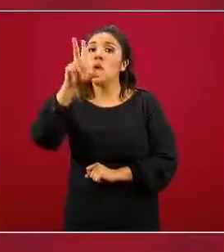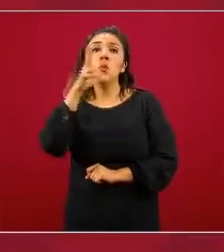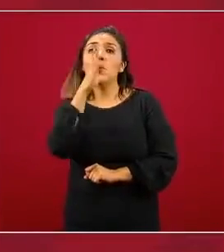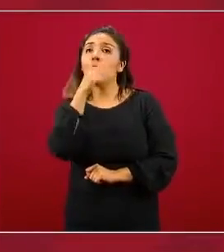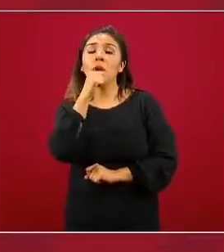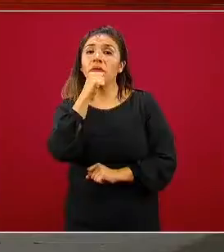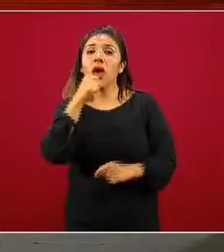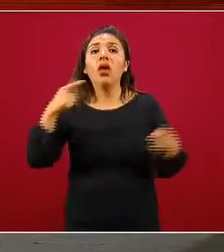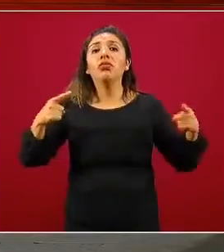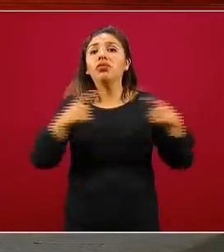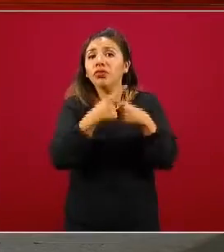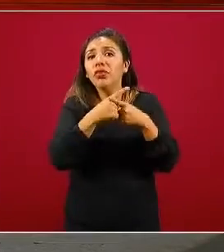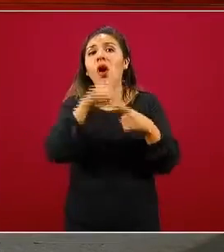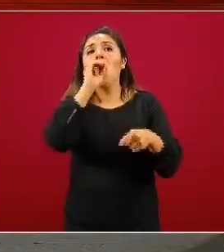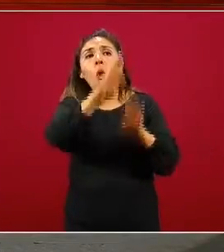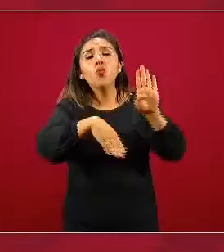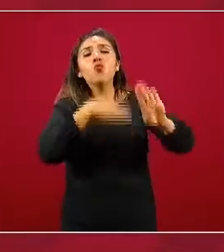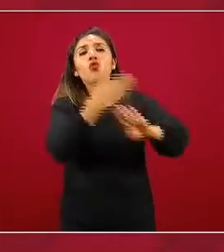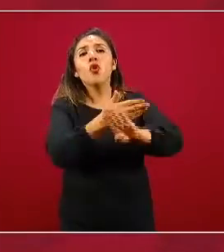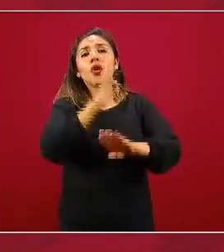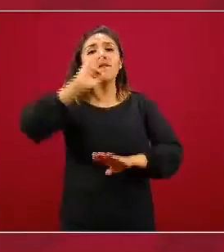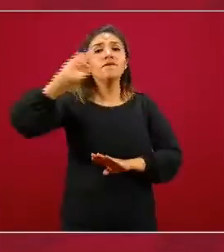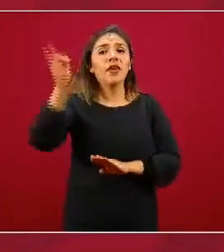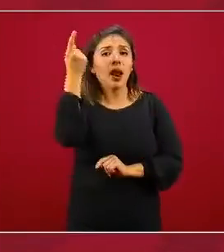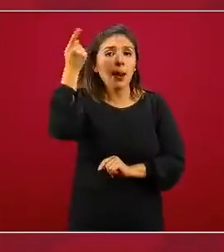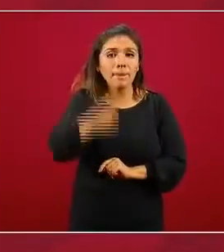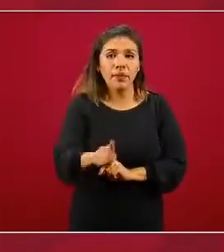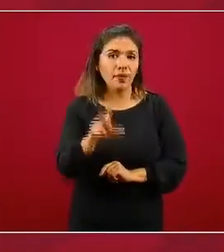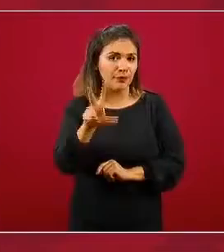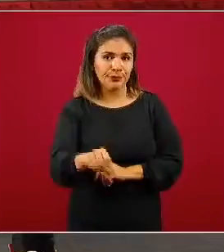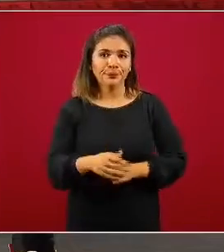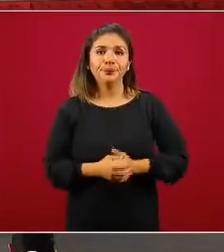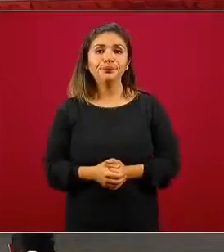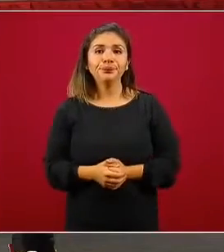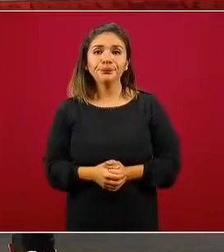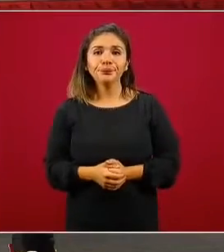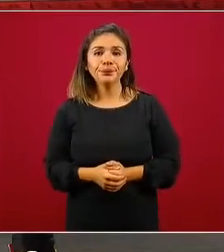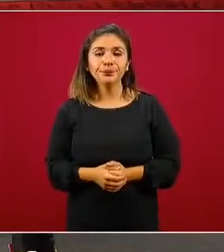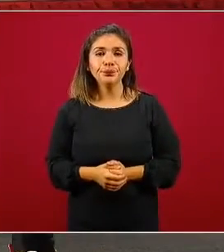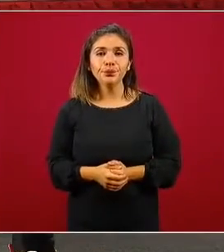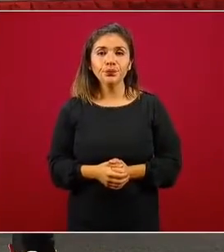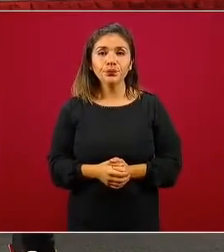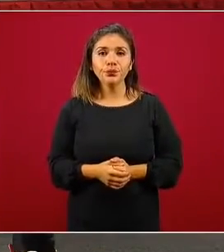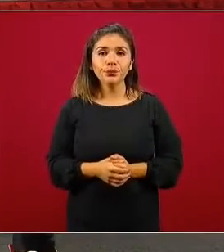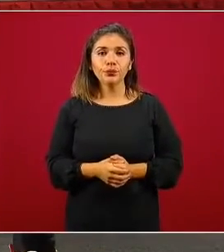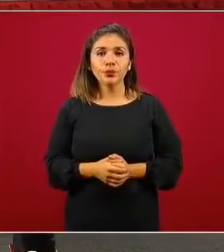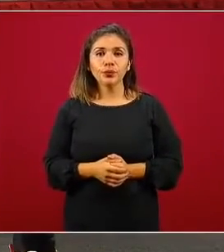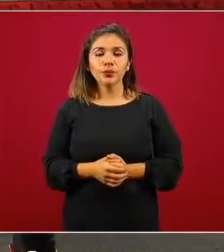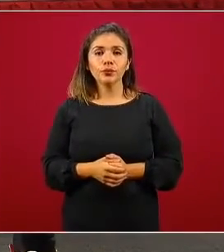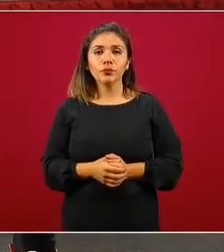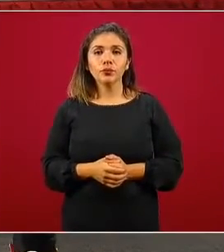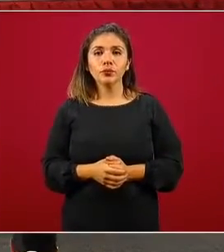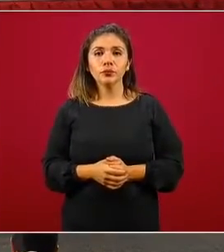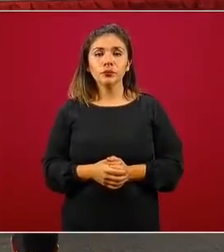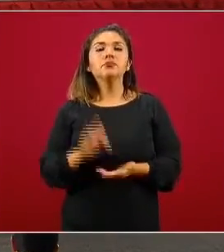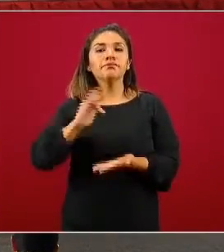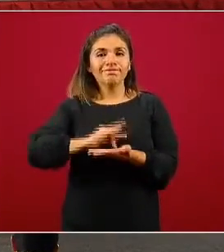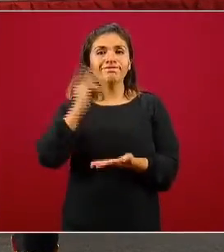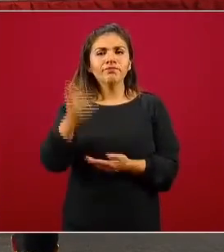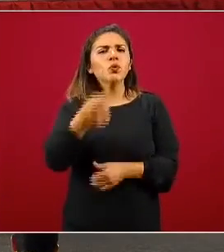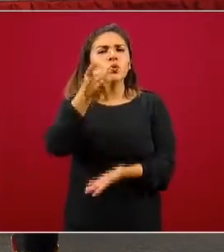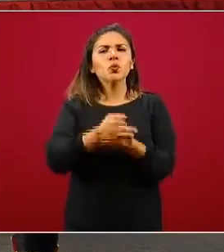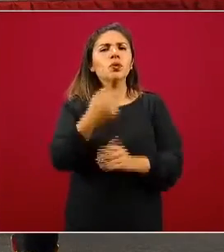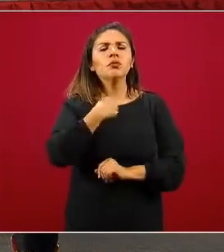disposiciones que relajen disposiciones federales. Maestro Zoe Robledo. Sí. Muchas gracias. Simplemente decir